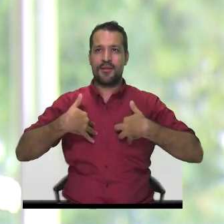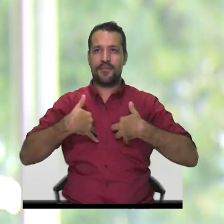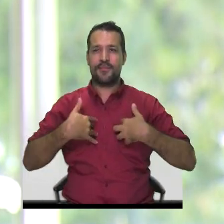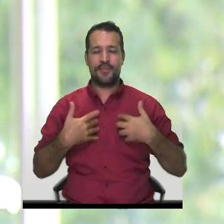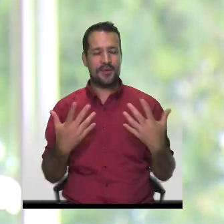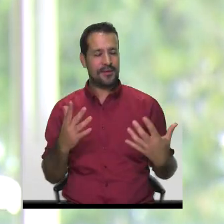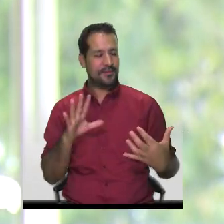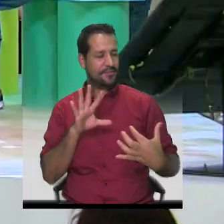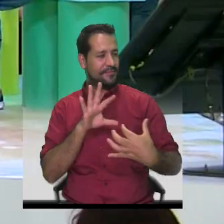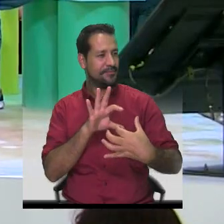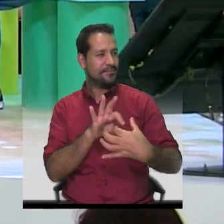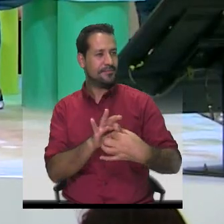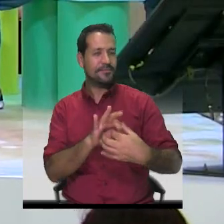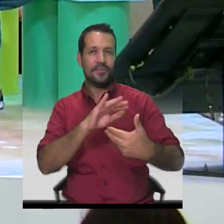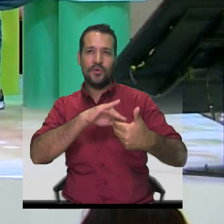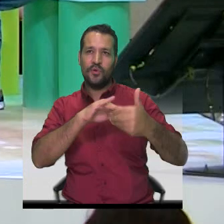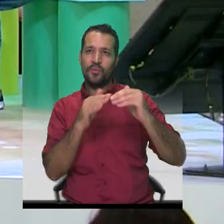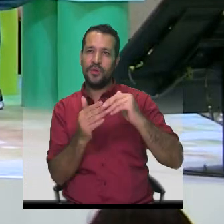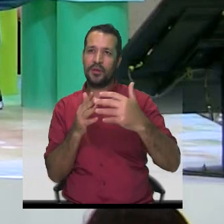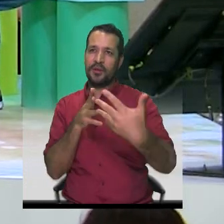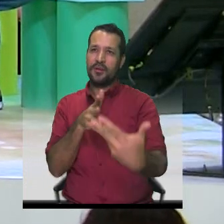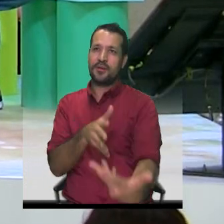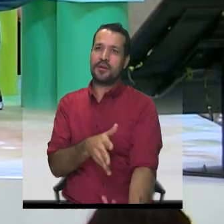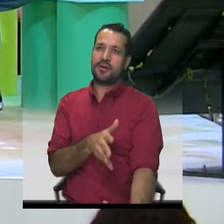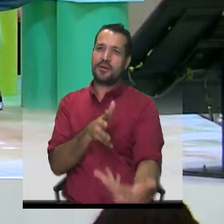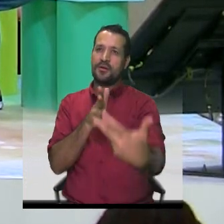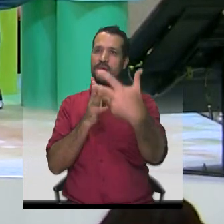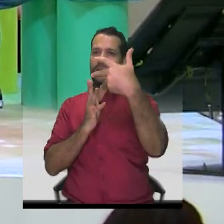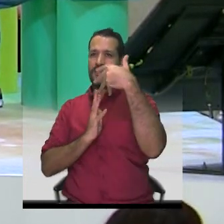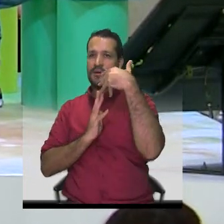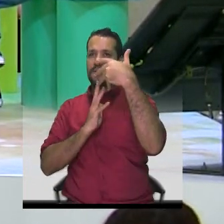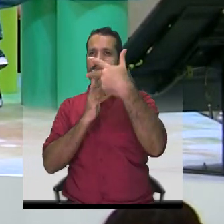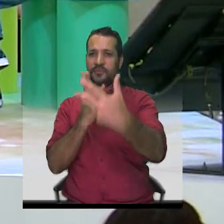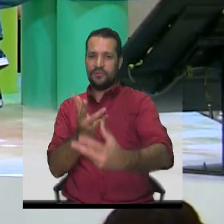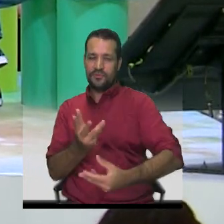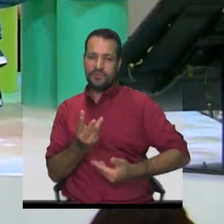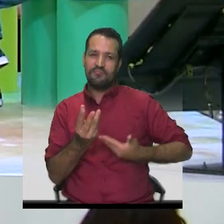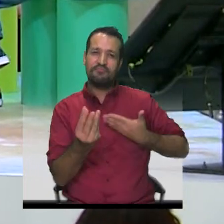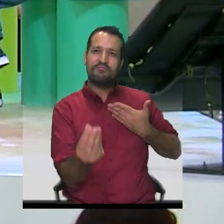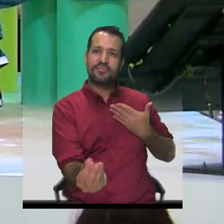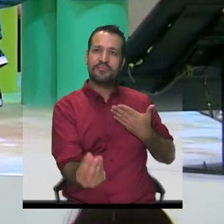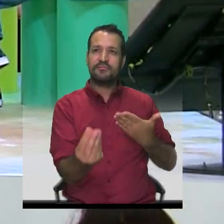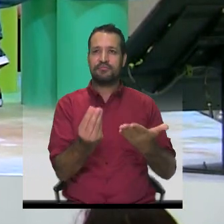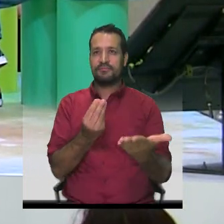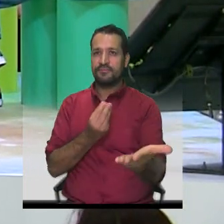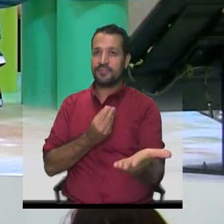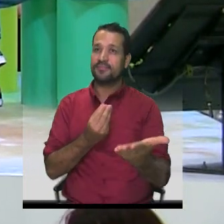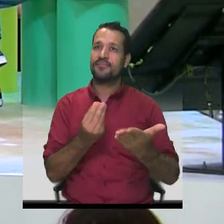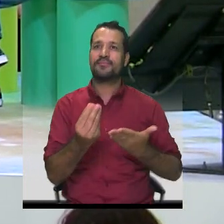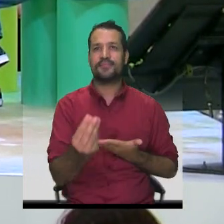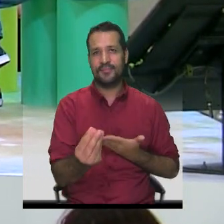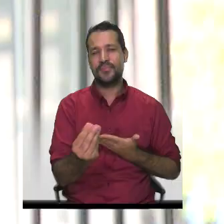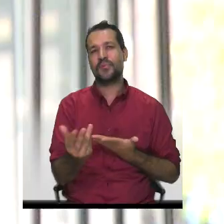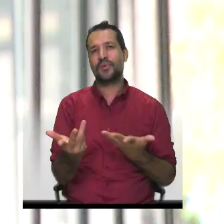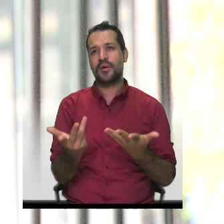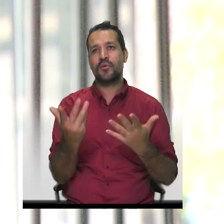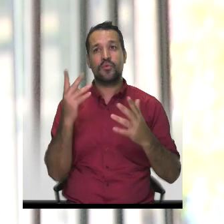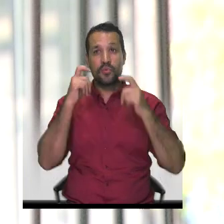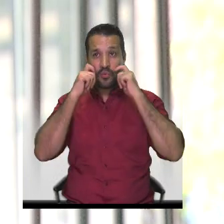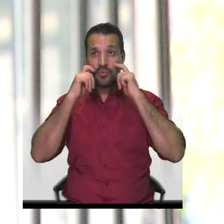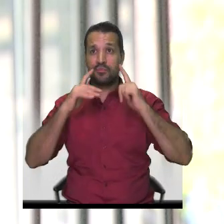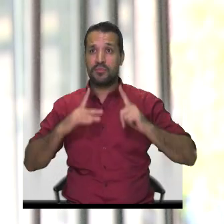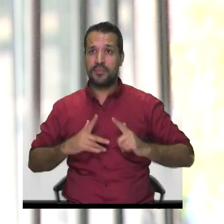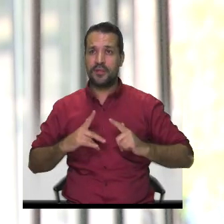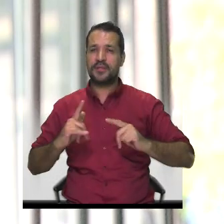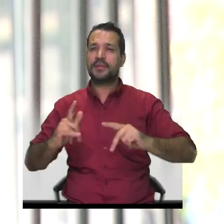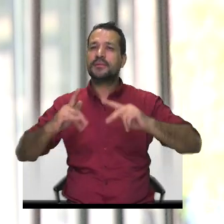como parte de la comunidad. Entonces hay una relación ahí vertical y de reciprocidad que realmente es lo que nos sostiene como humanos. No podríamos